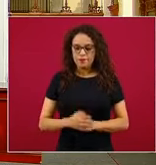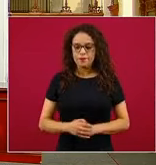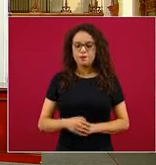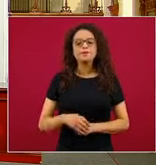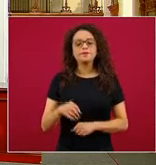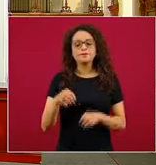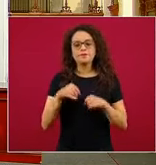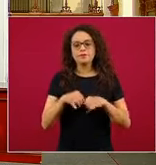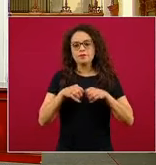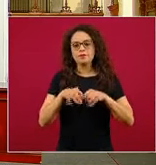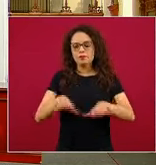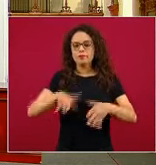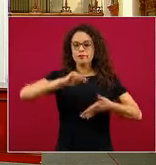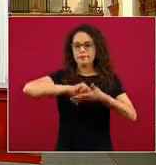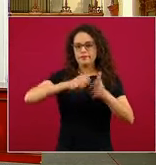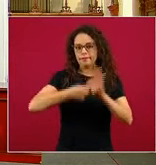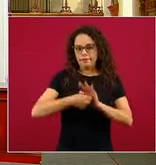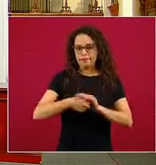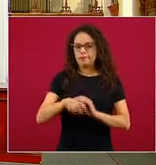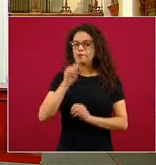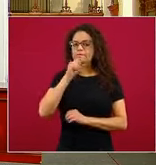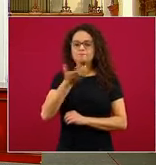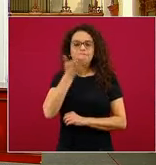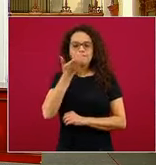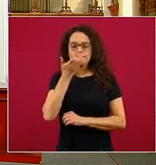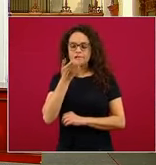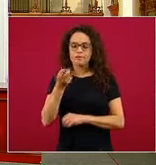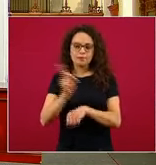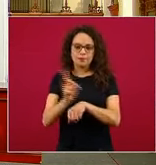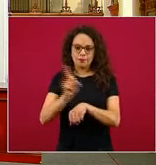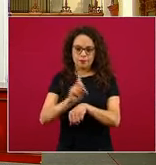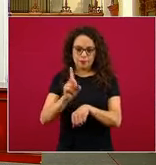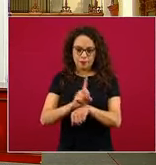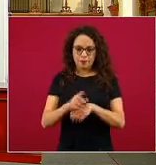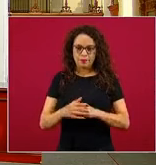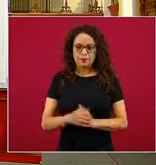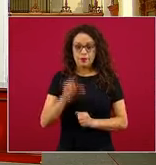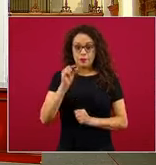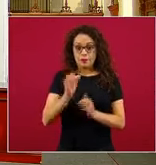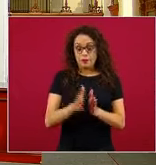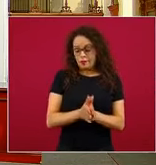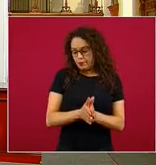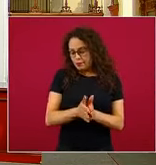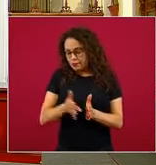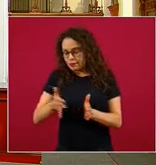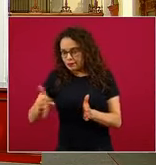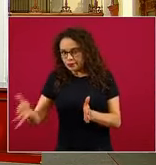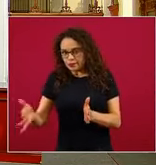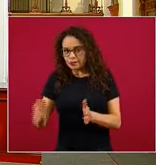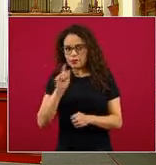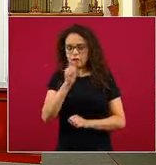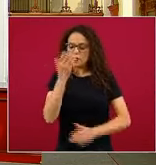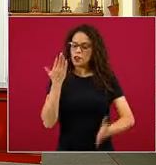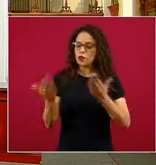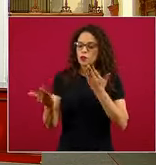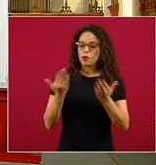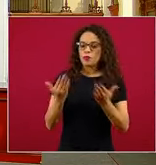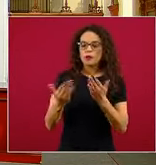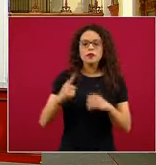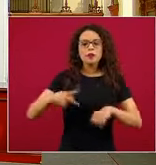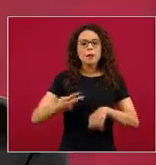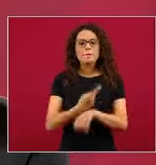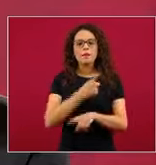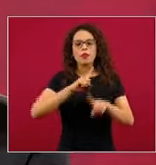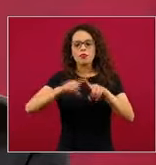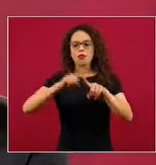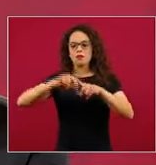informe técnico diario con una versión extendida que periódicamente presentamos, que es la comparación de lo que está ocurriendo en las